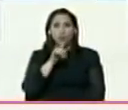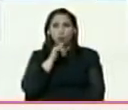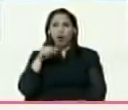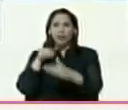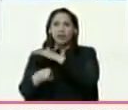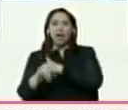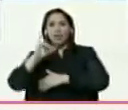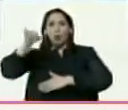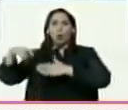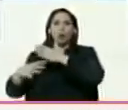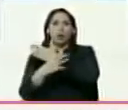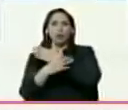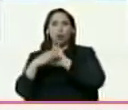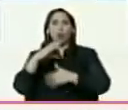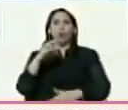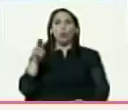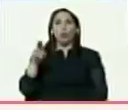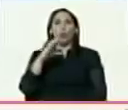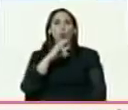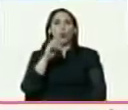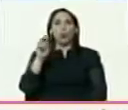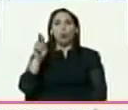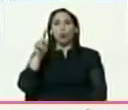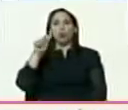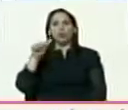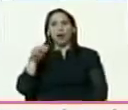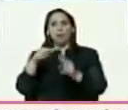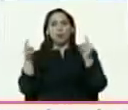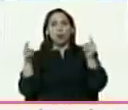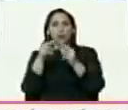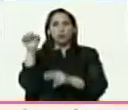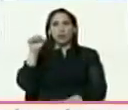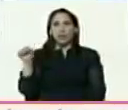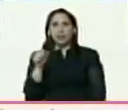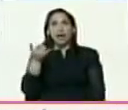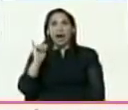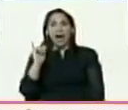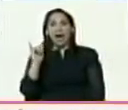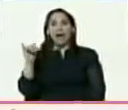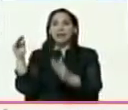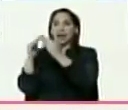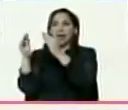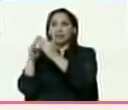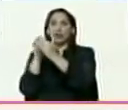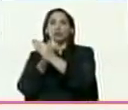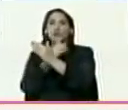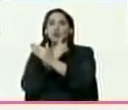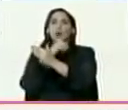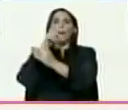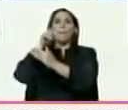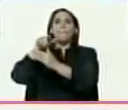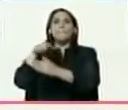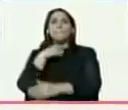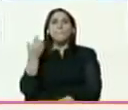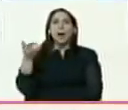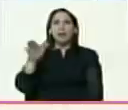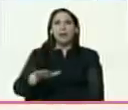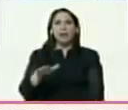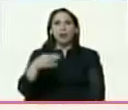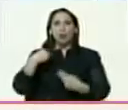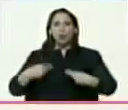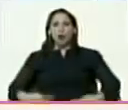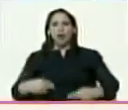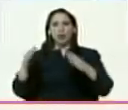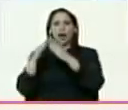ido a cúcuta fue por puerto santander donde esta esta conocida matadero humano casa de